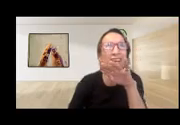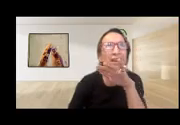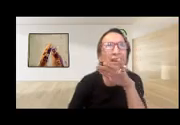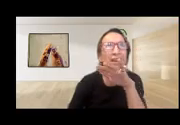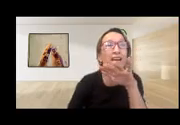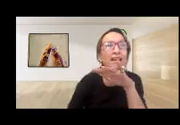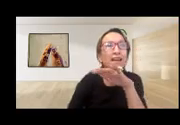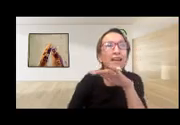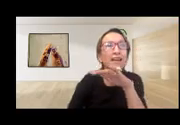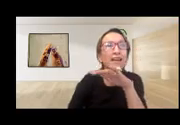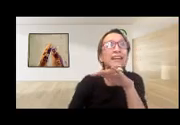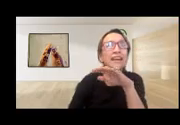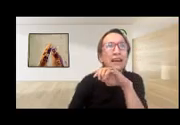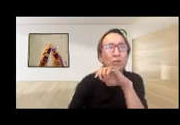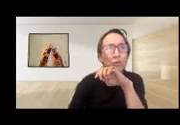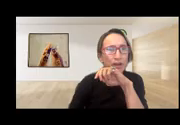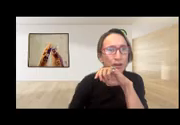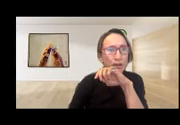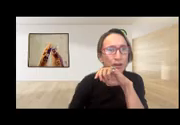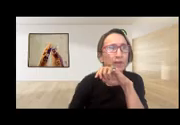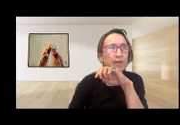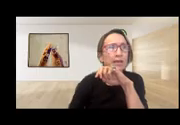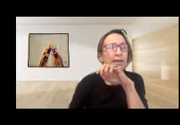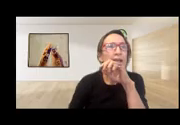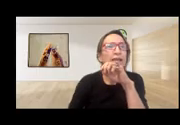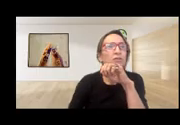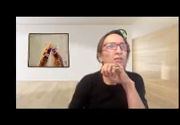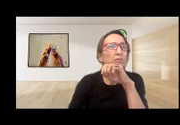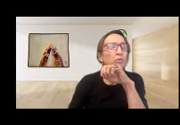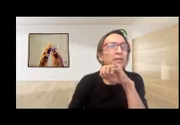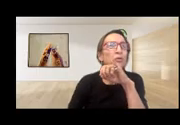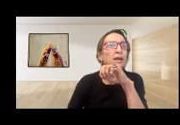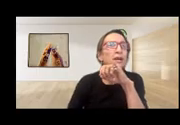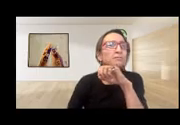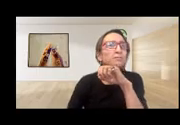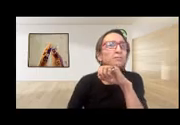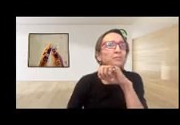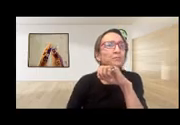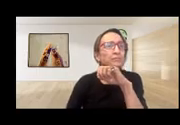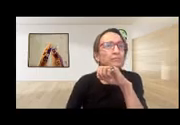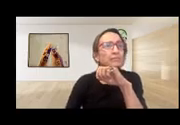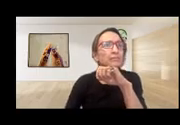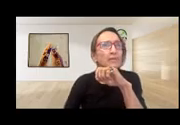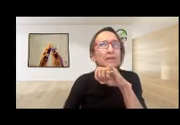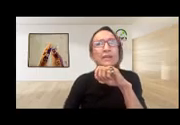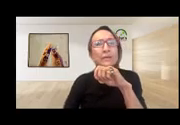área pantanosa, de poca energía en un río. Entonces, volviendo acá,